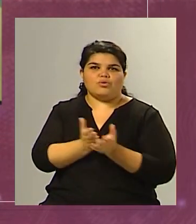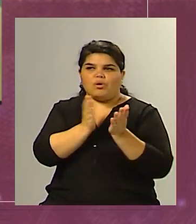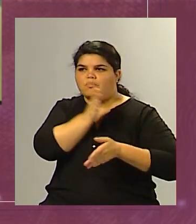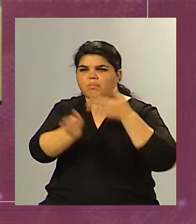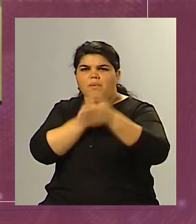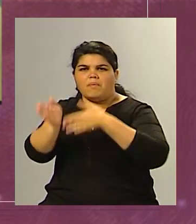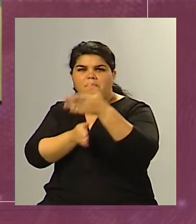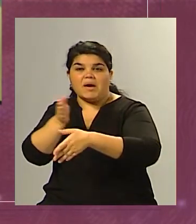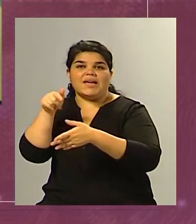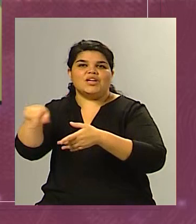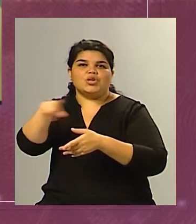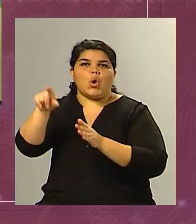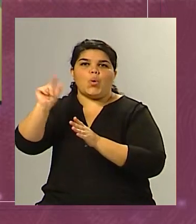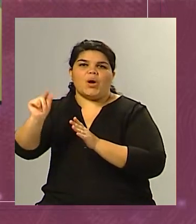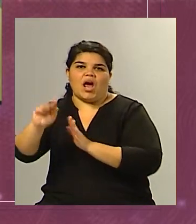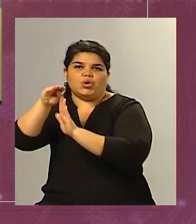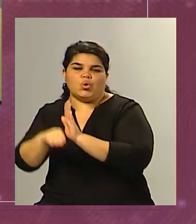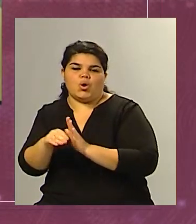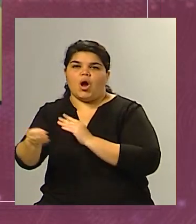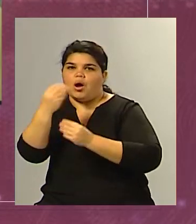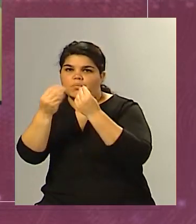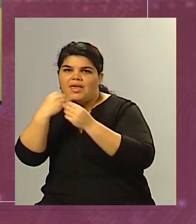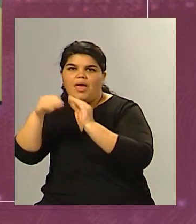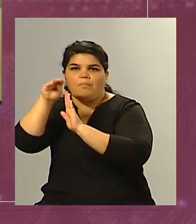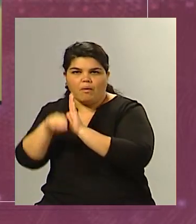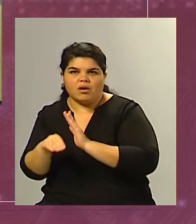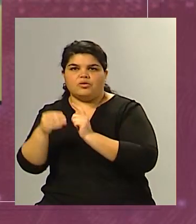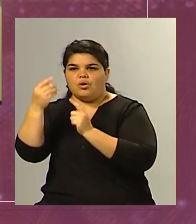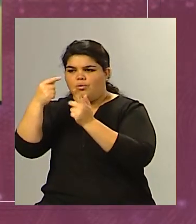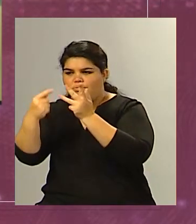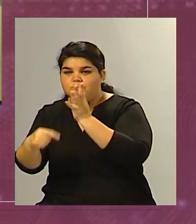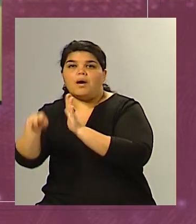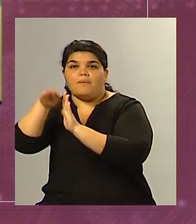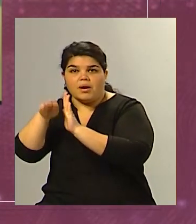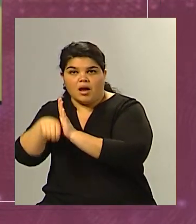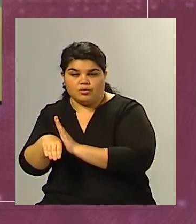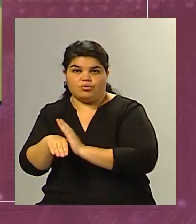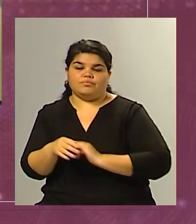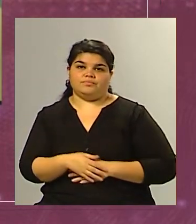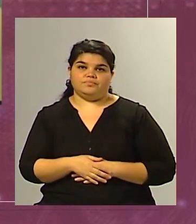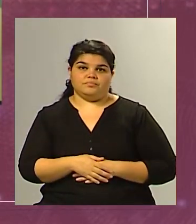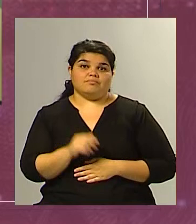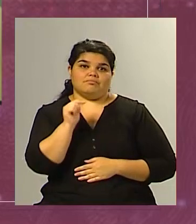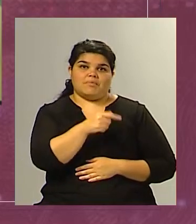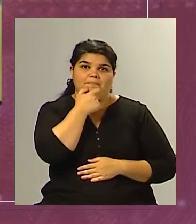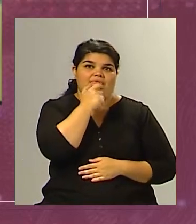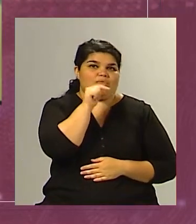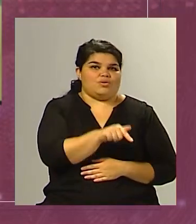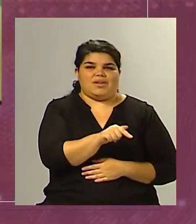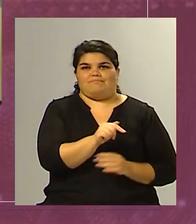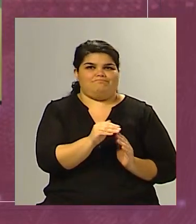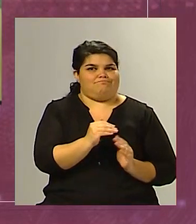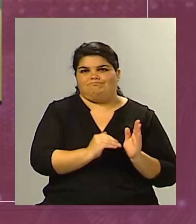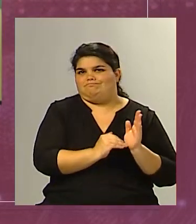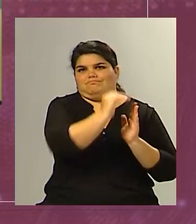actividades, hotelería y gastronomía más barata en Córdoba que en Mendoza. ¿Sí? Lo único que es más barato es el transporte. Pero después tenés valores